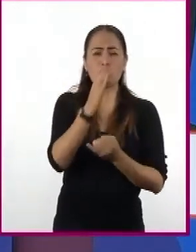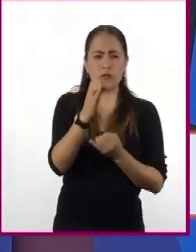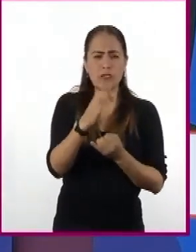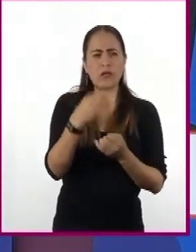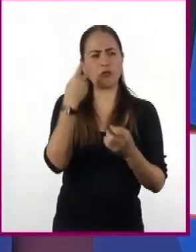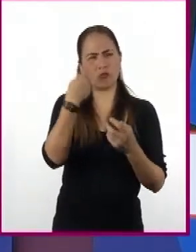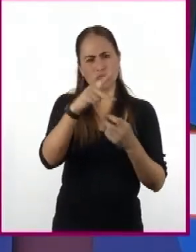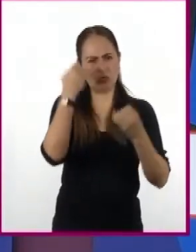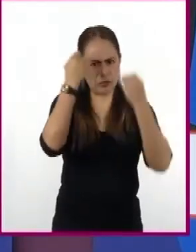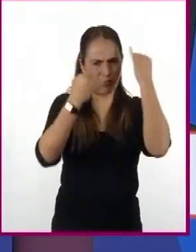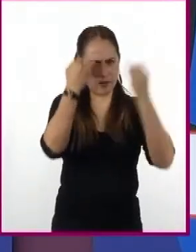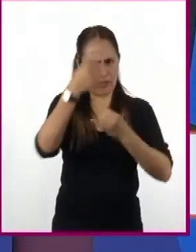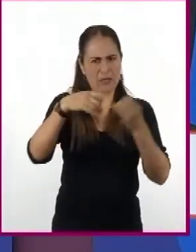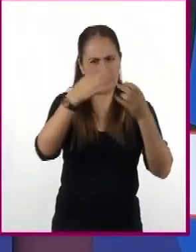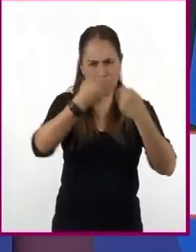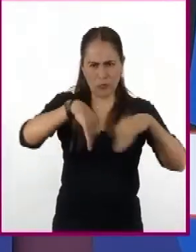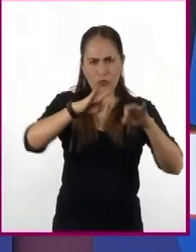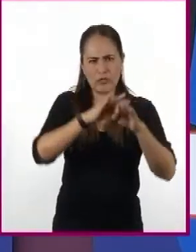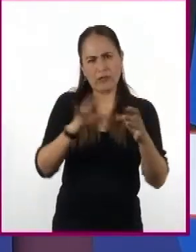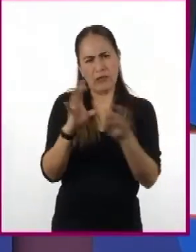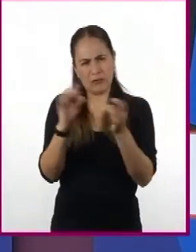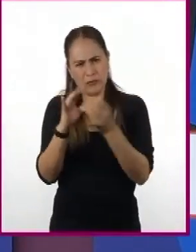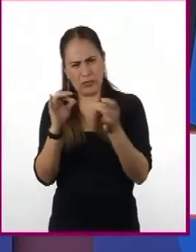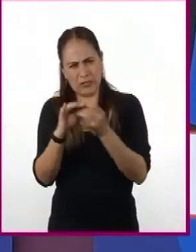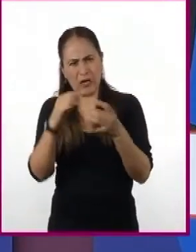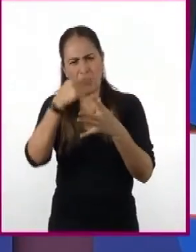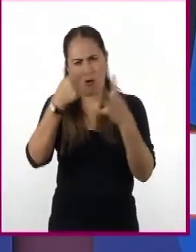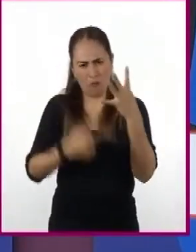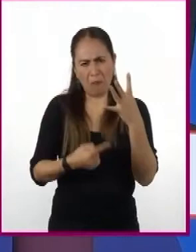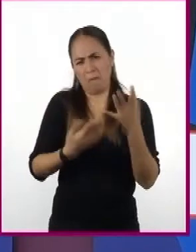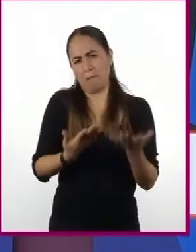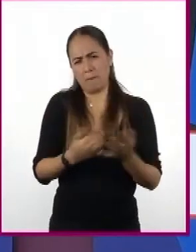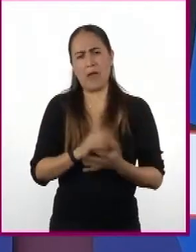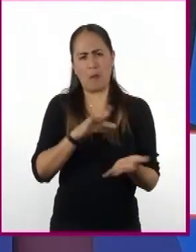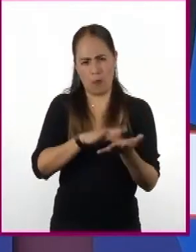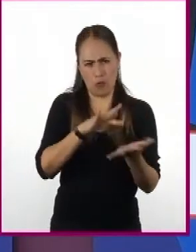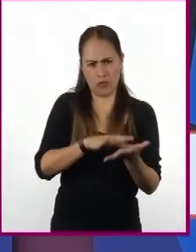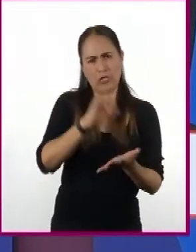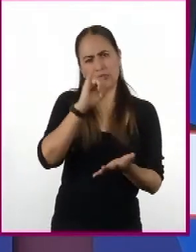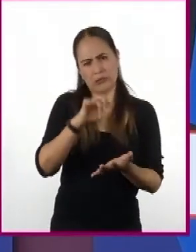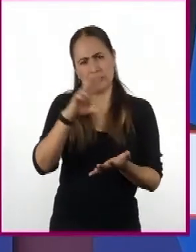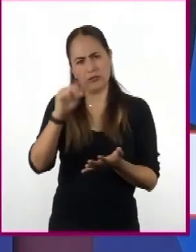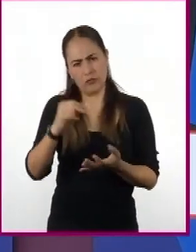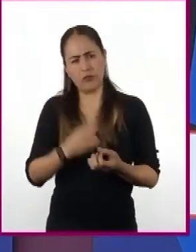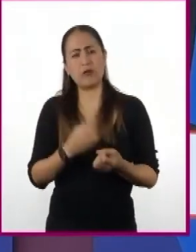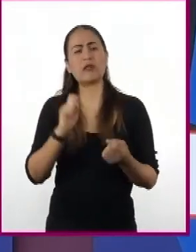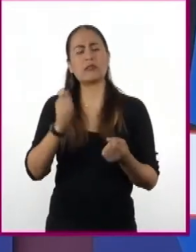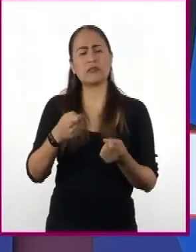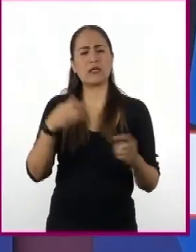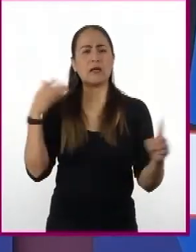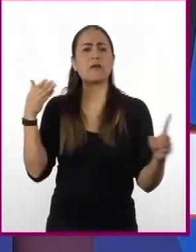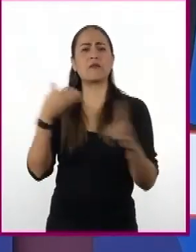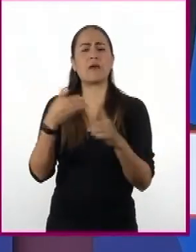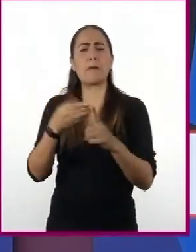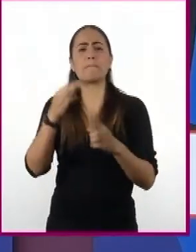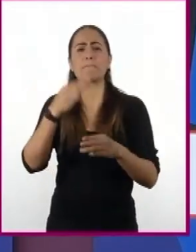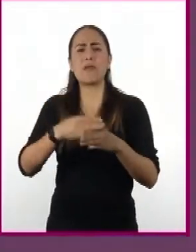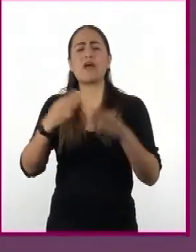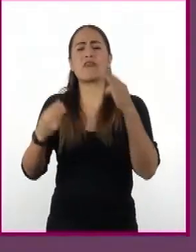ideas centrales y las intenciones de los textos. Su objetivo es el apoyo a los contenidos de las